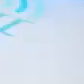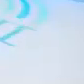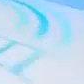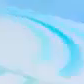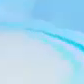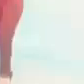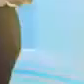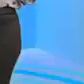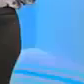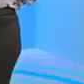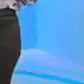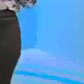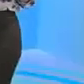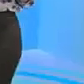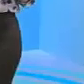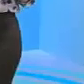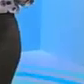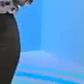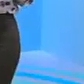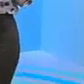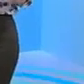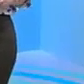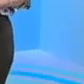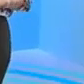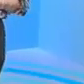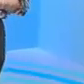¡Gracias!